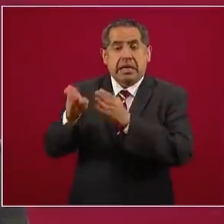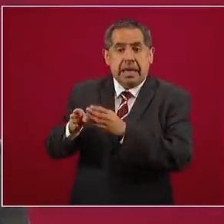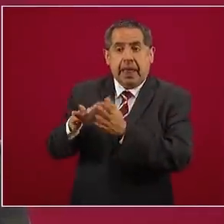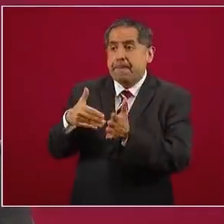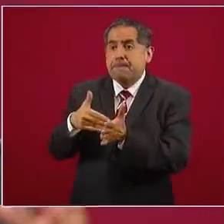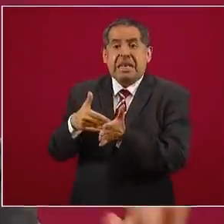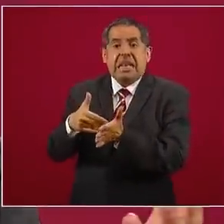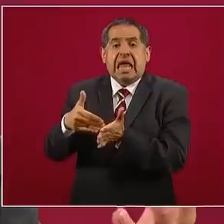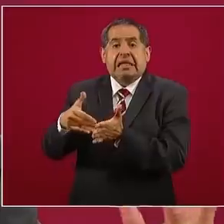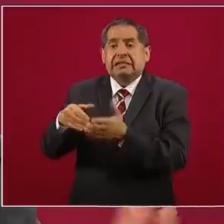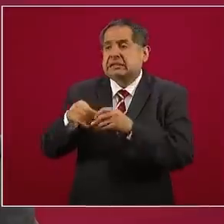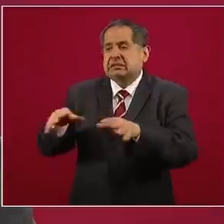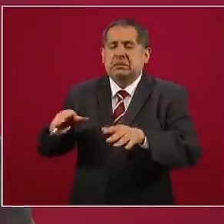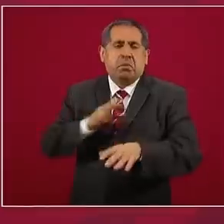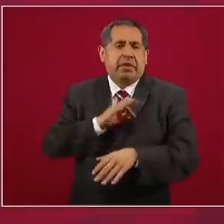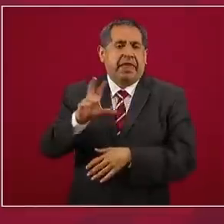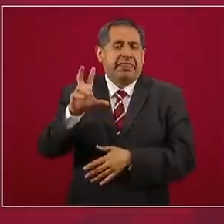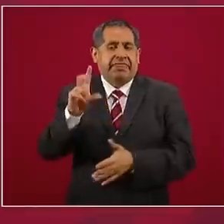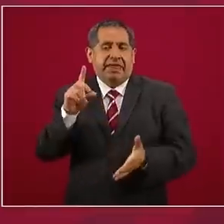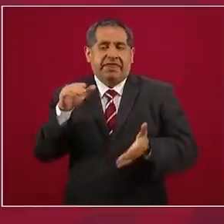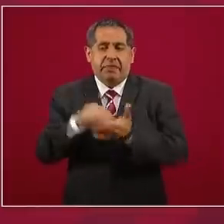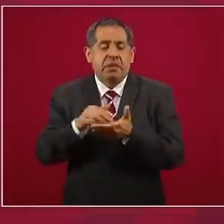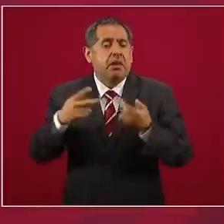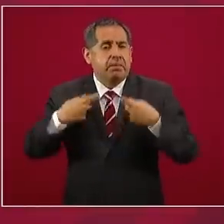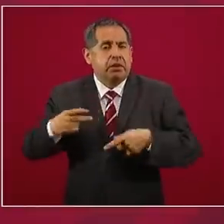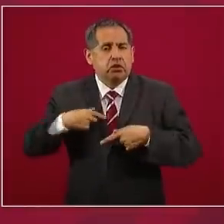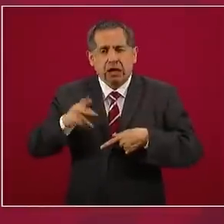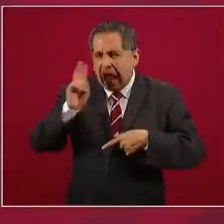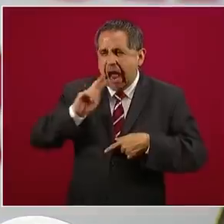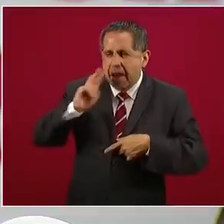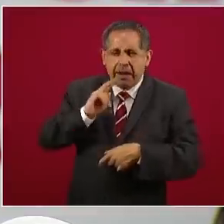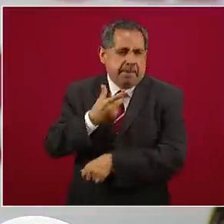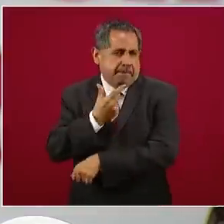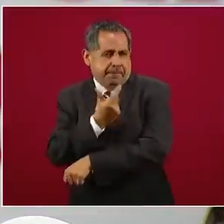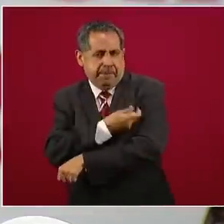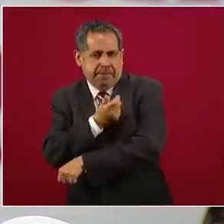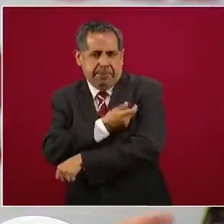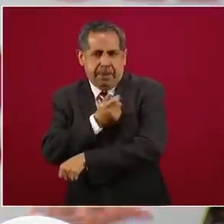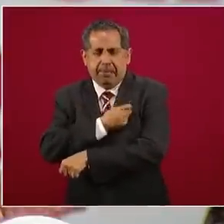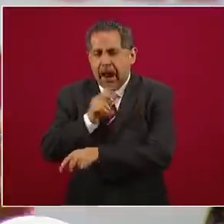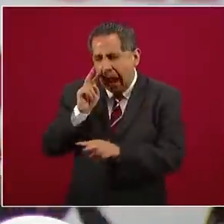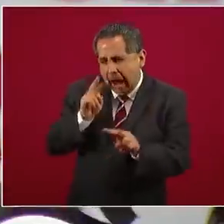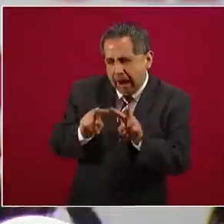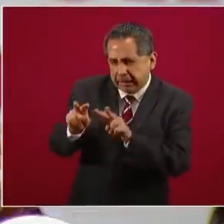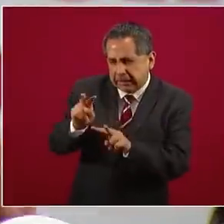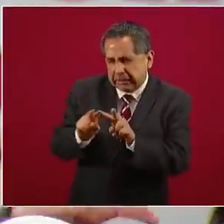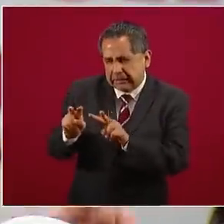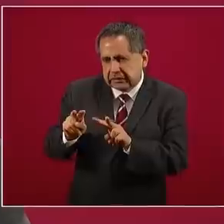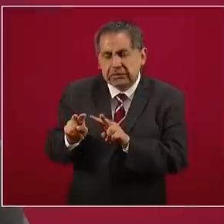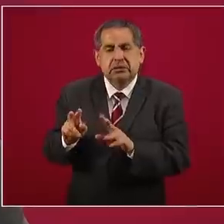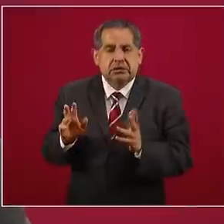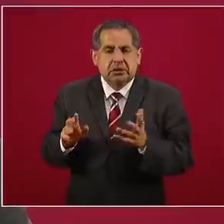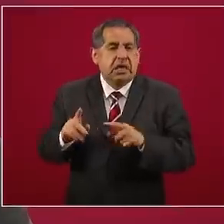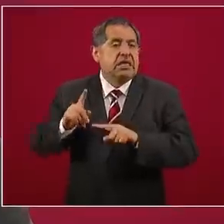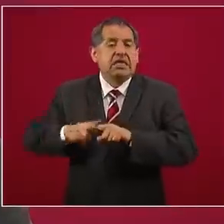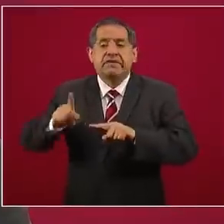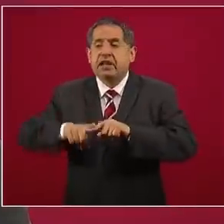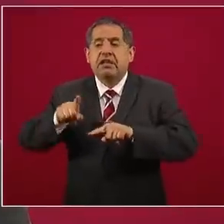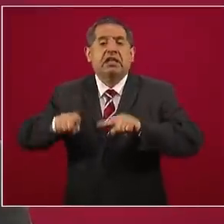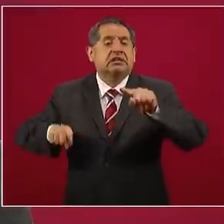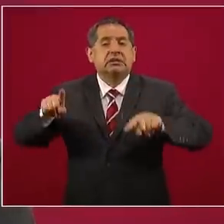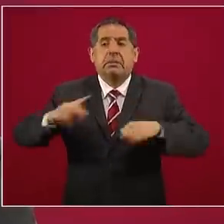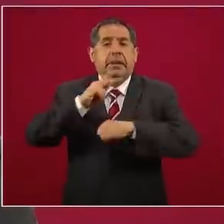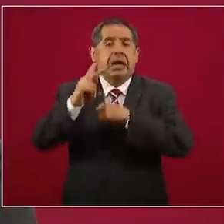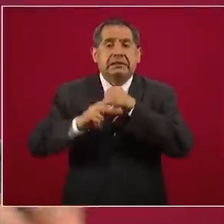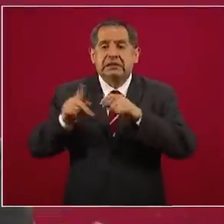de personas, 30,000 personas, pongamos un número redondo, que generalmente es deseable que participen en distintos